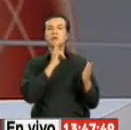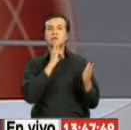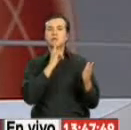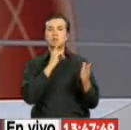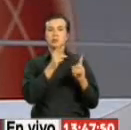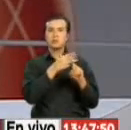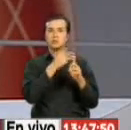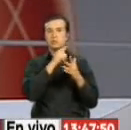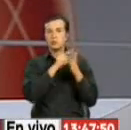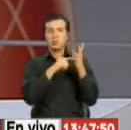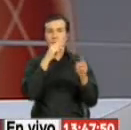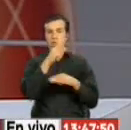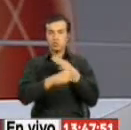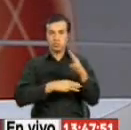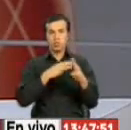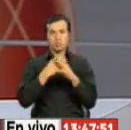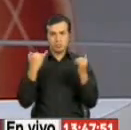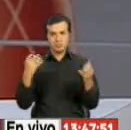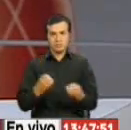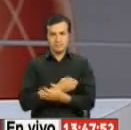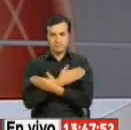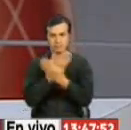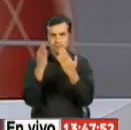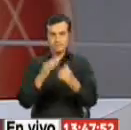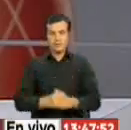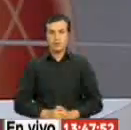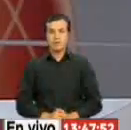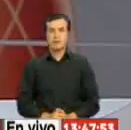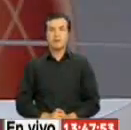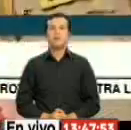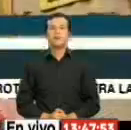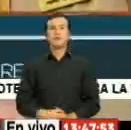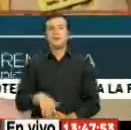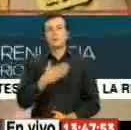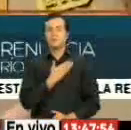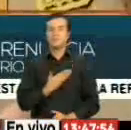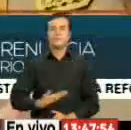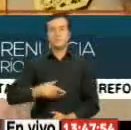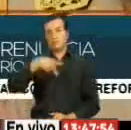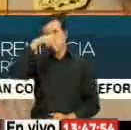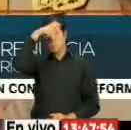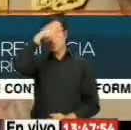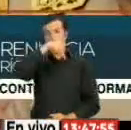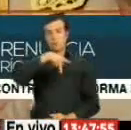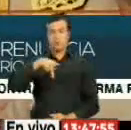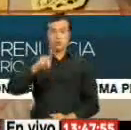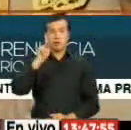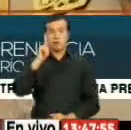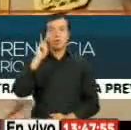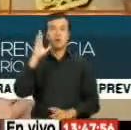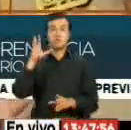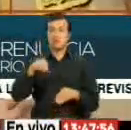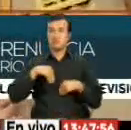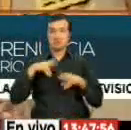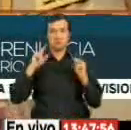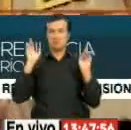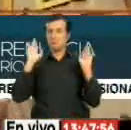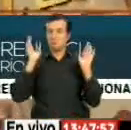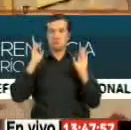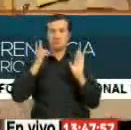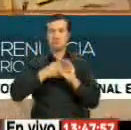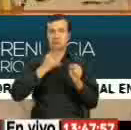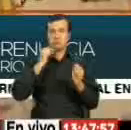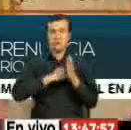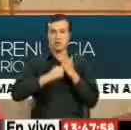mayo pasado más noticias del mundo en el siguiente resumen el presidente de perú pedro pablo kuczynski no aceptó la renuncia de su